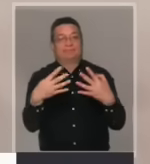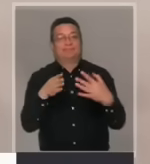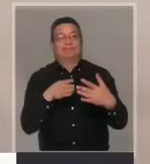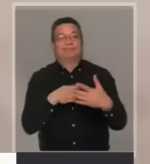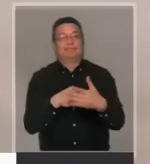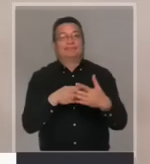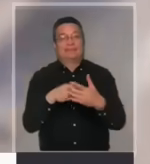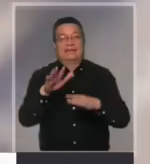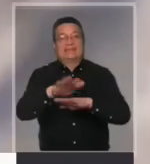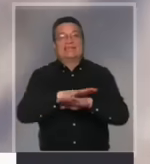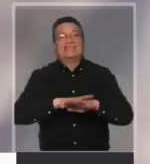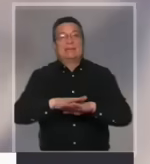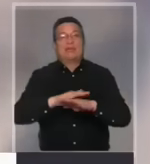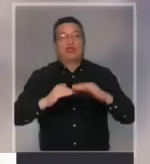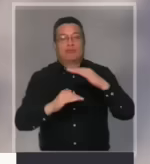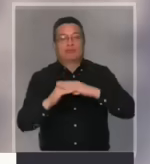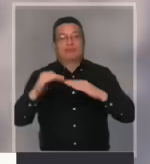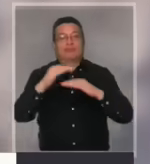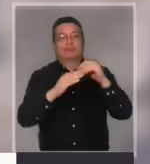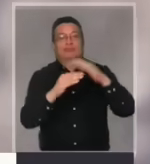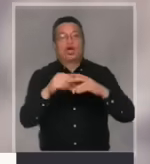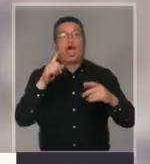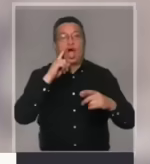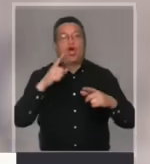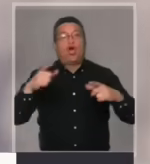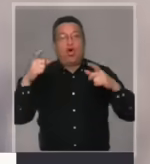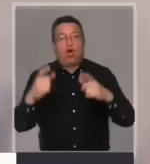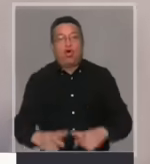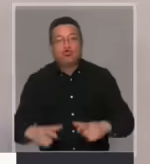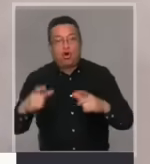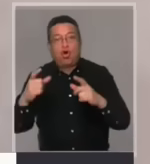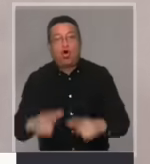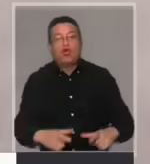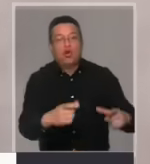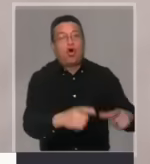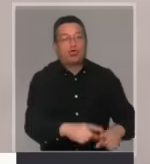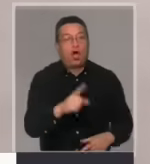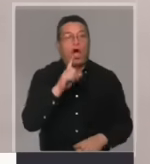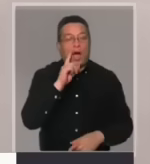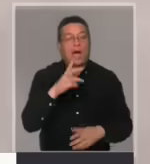por bloques de cemento, hay hoyos que han hecho ellos mismos con el fin de